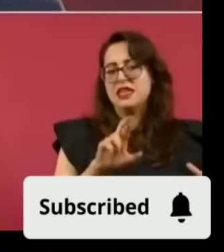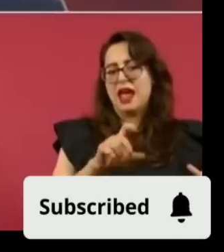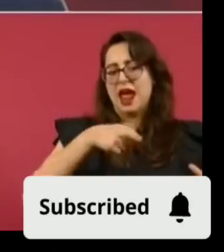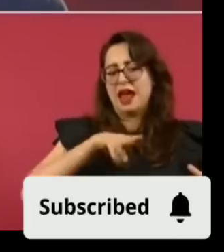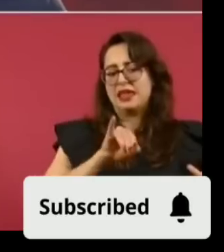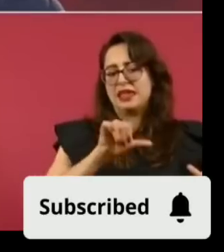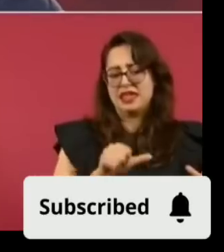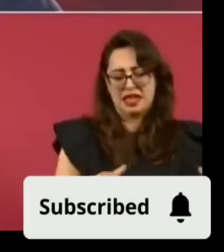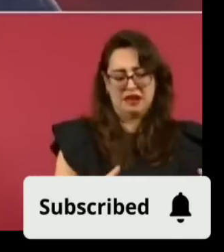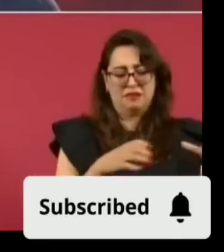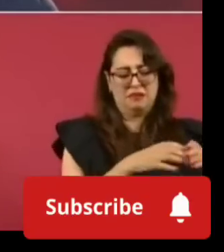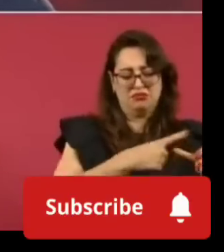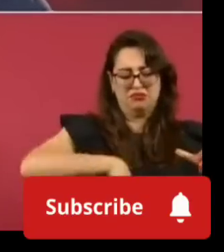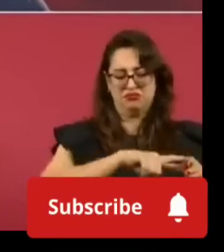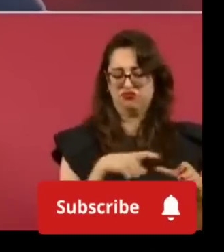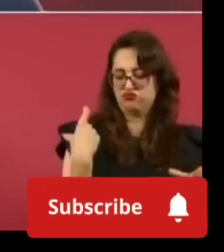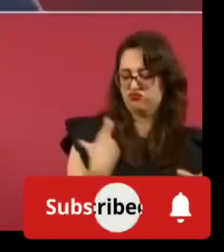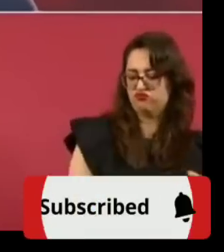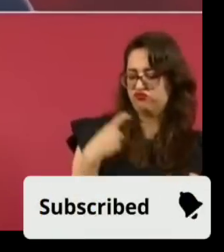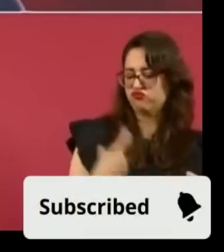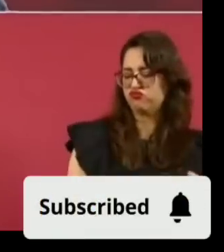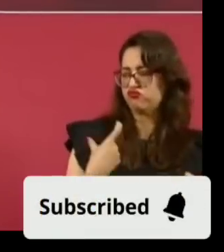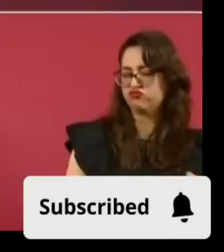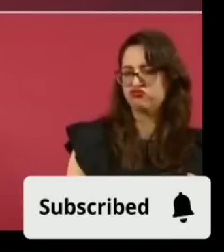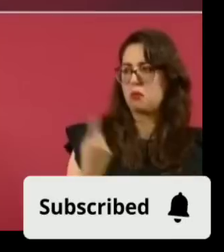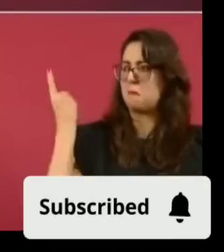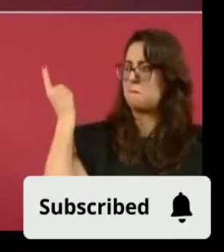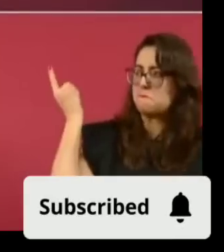que es el poder de los ricos.